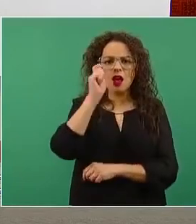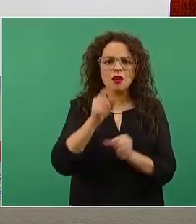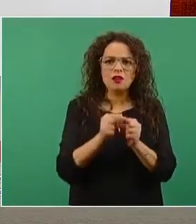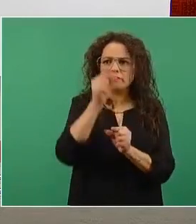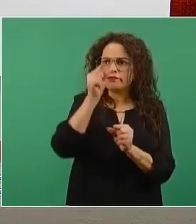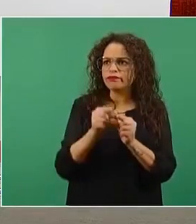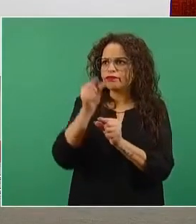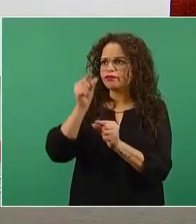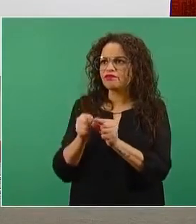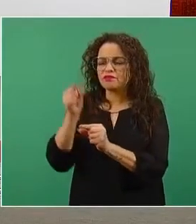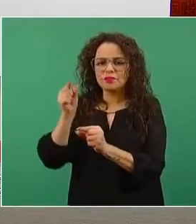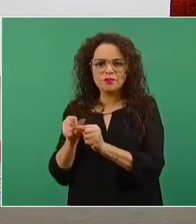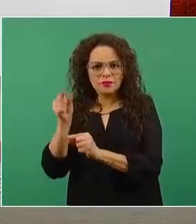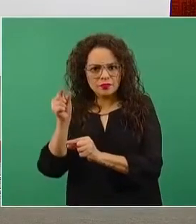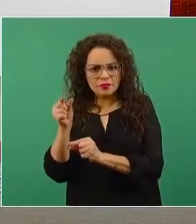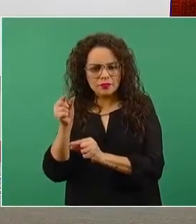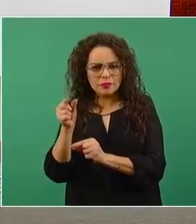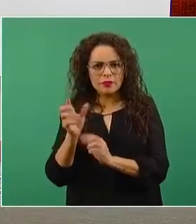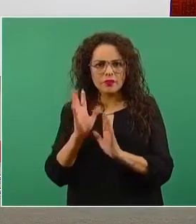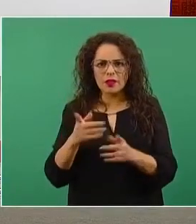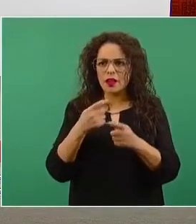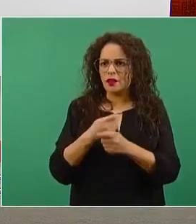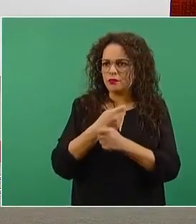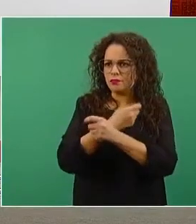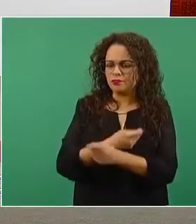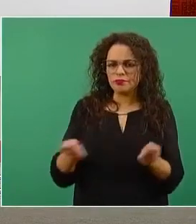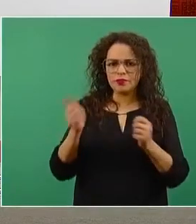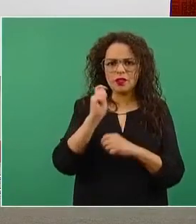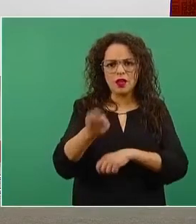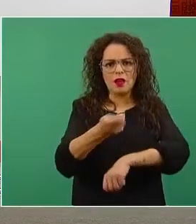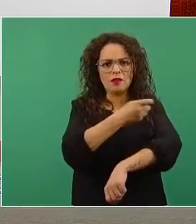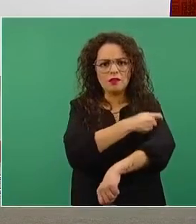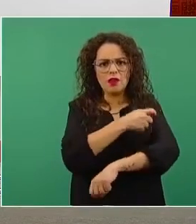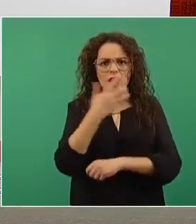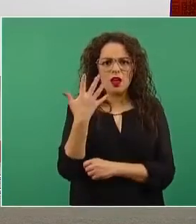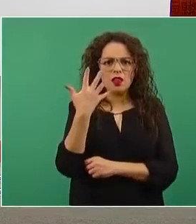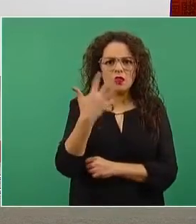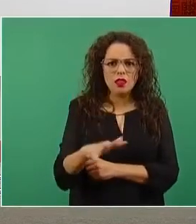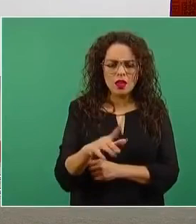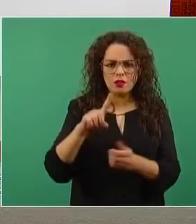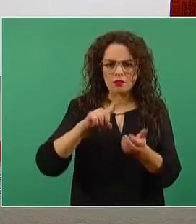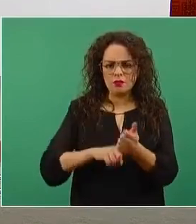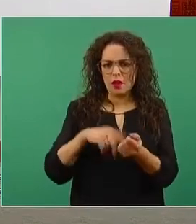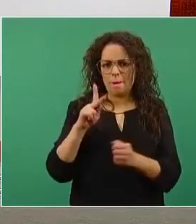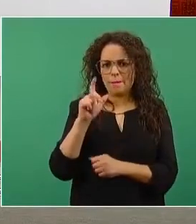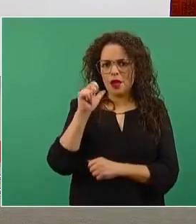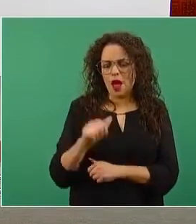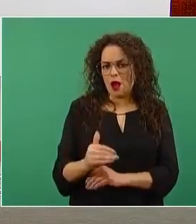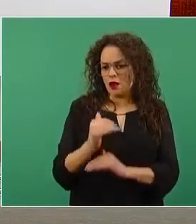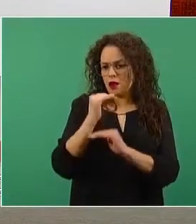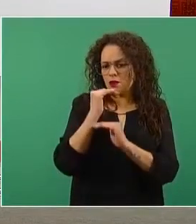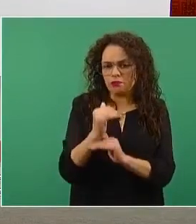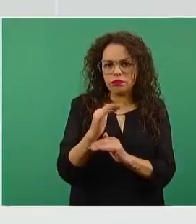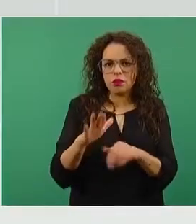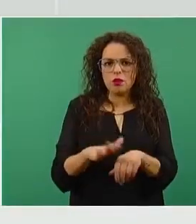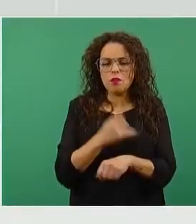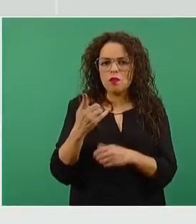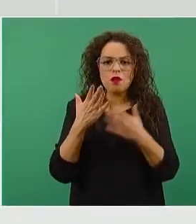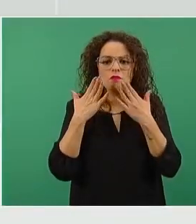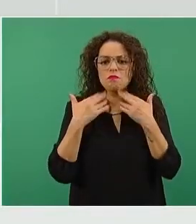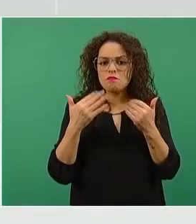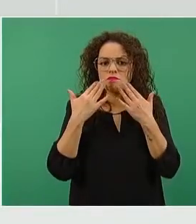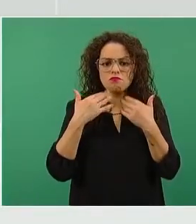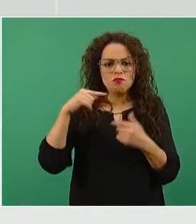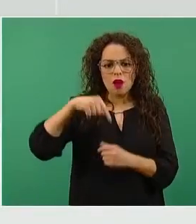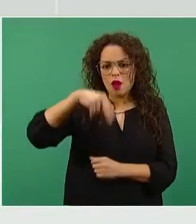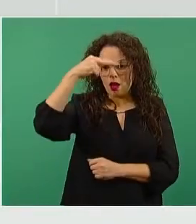diarias aplicadas y se distribuyeron y sumaron vacunas a días en los que el plan estuvo suspendido porque no había ninguna fórmula en el